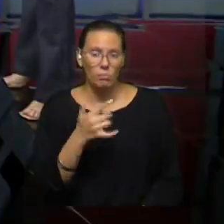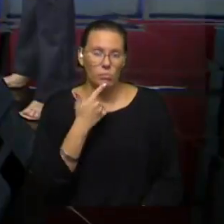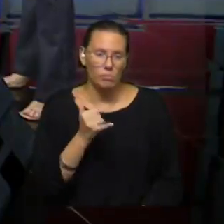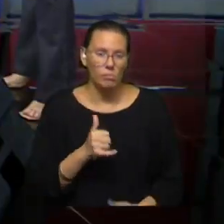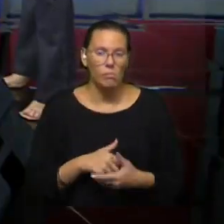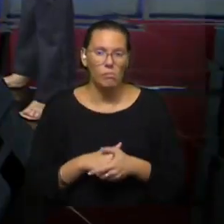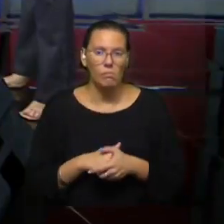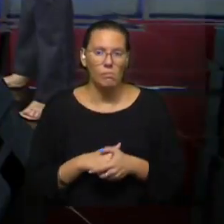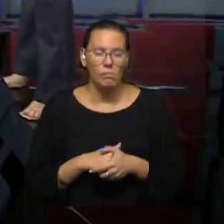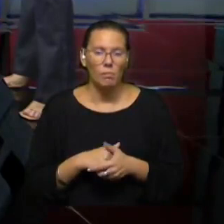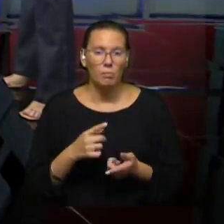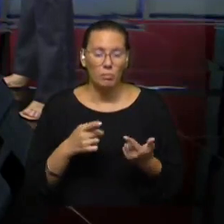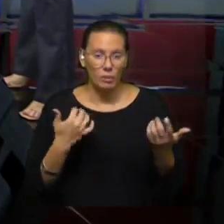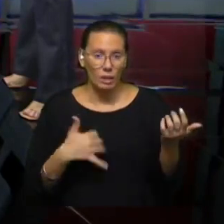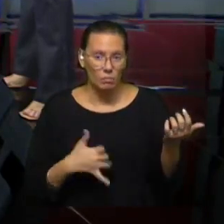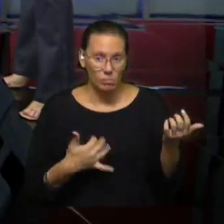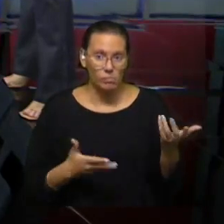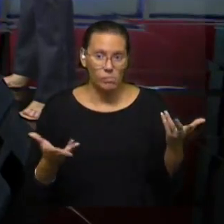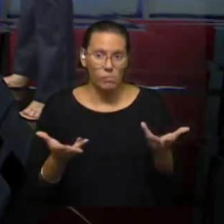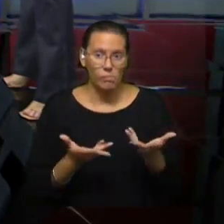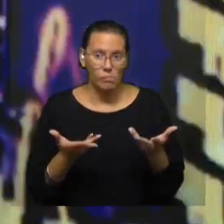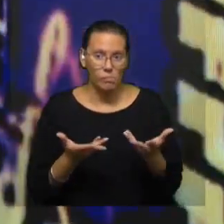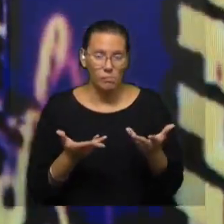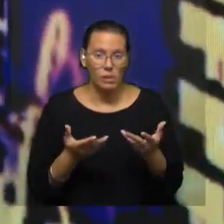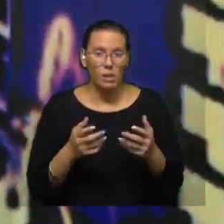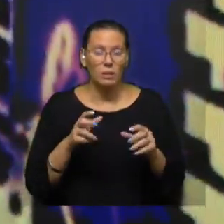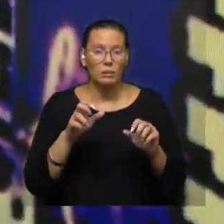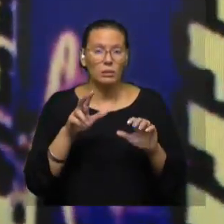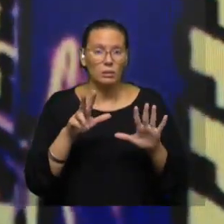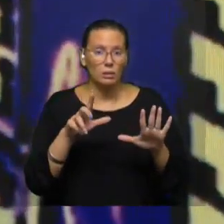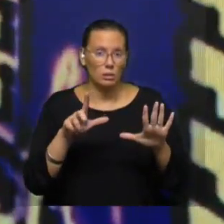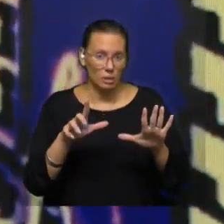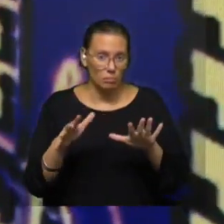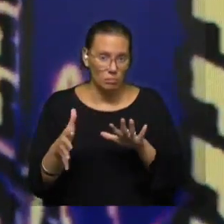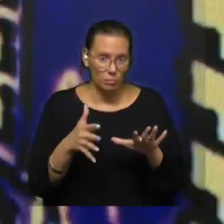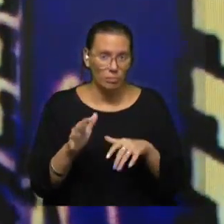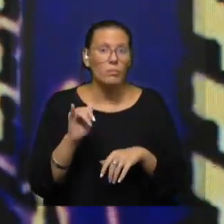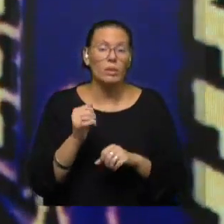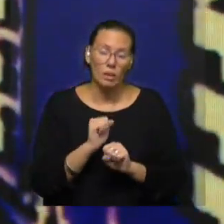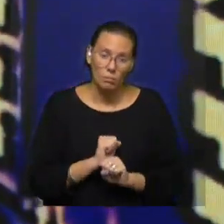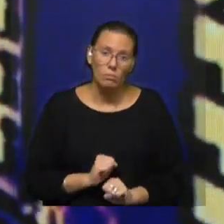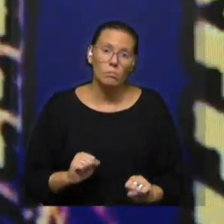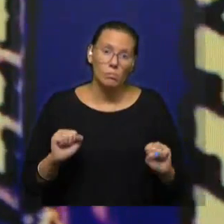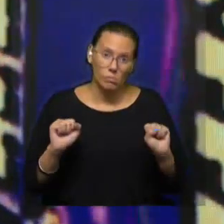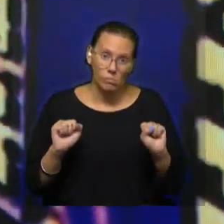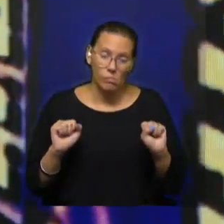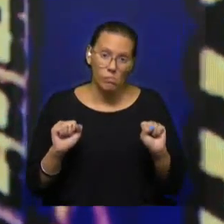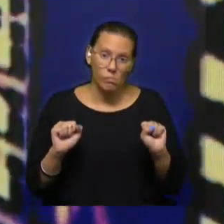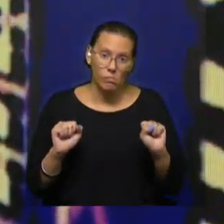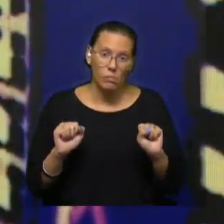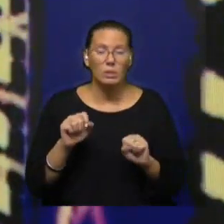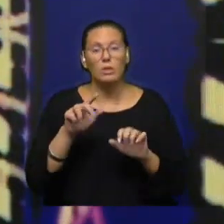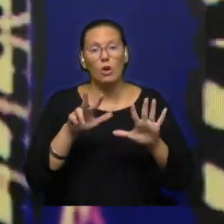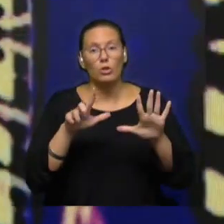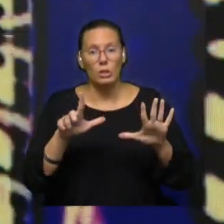ejemplo. Creo que el tema que vas a tocar ahora sí. es del 87, por ahí. Puede ser. Si no es